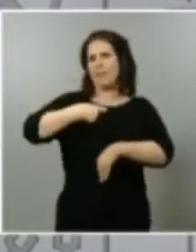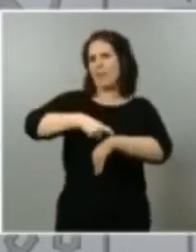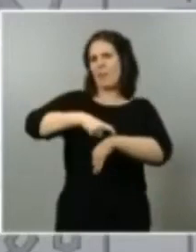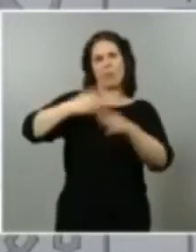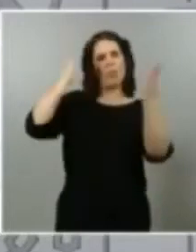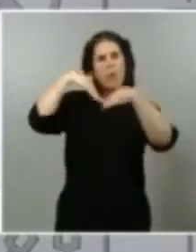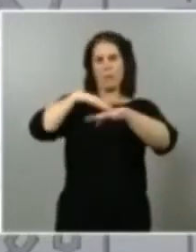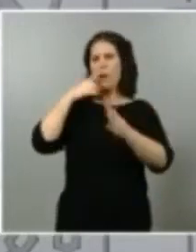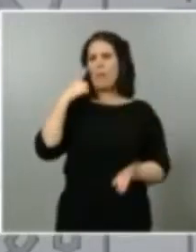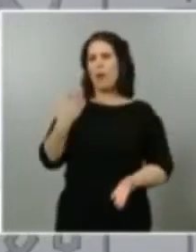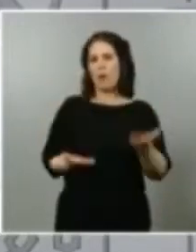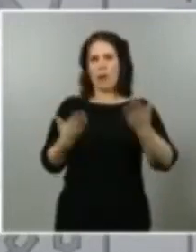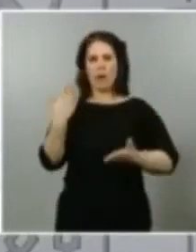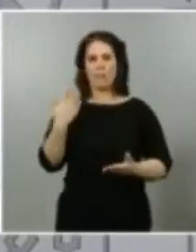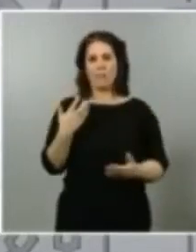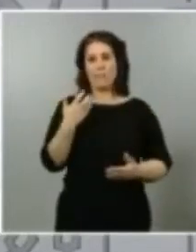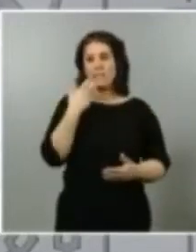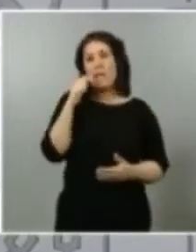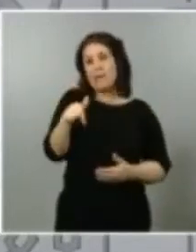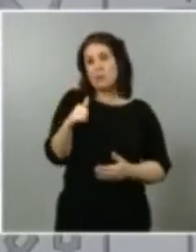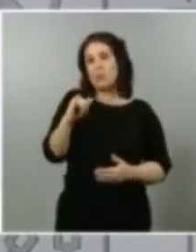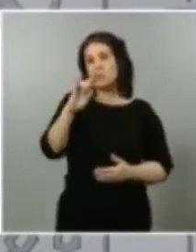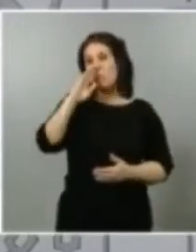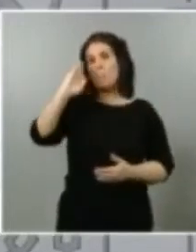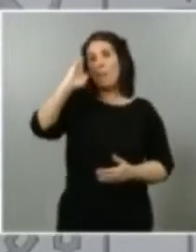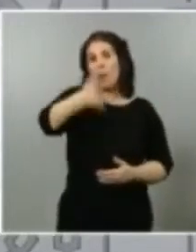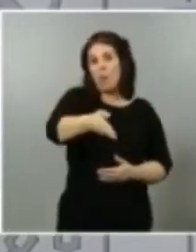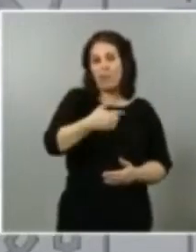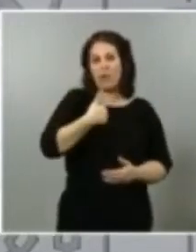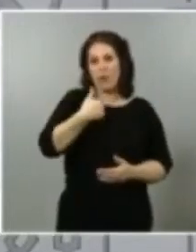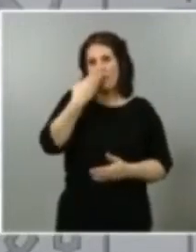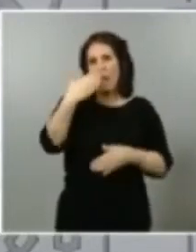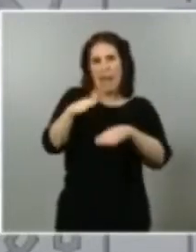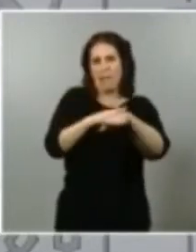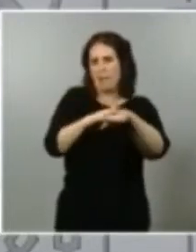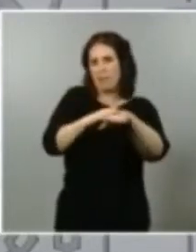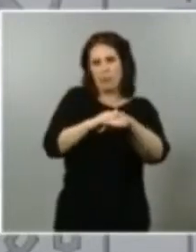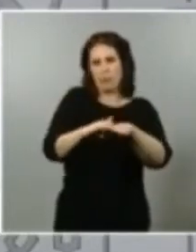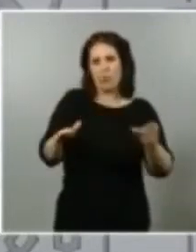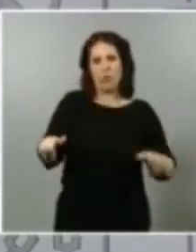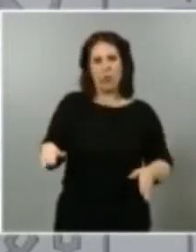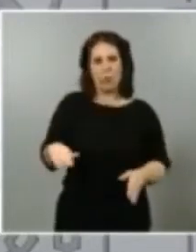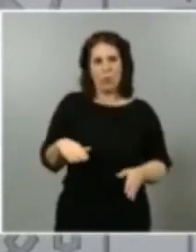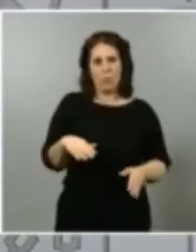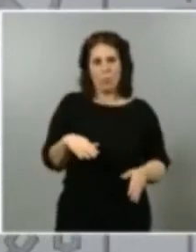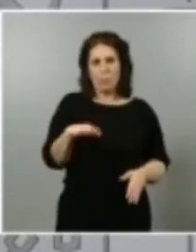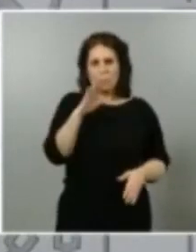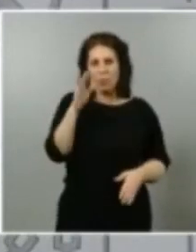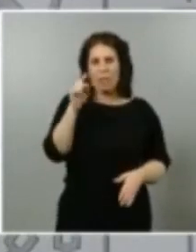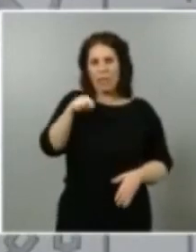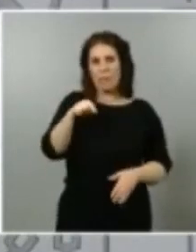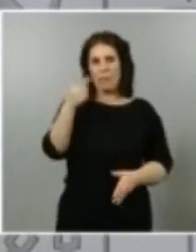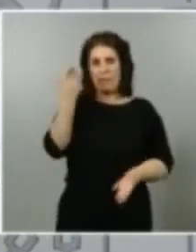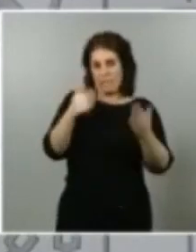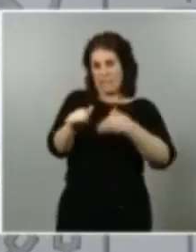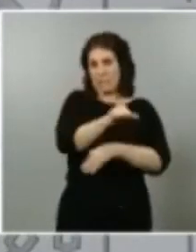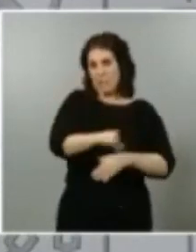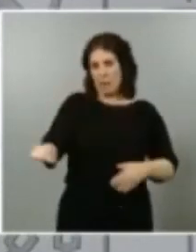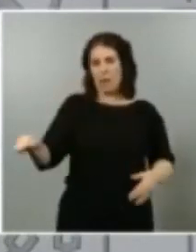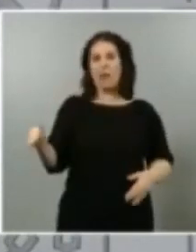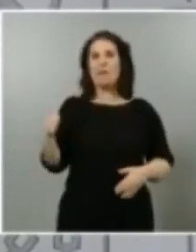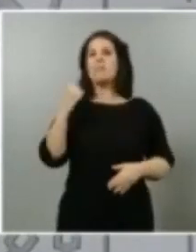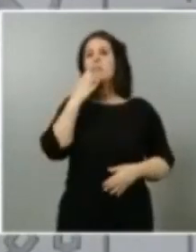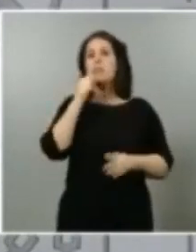supuesto algún algún perjuicio pues lo lamento realmente yo entiendo que en la evaluación que se haga esta semana se reúnen las condiciones pasarán